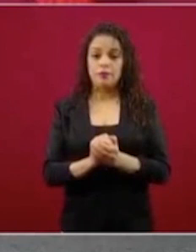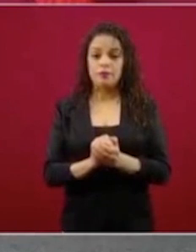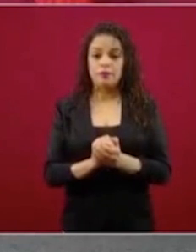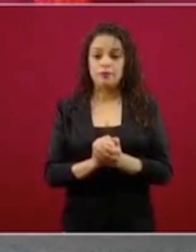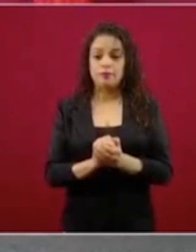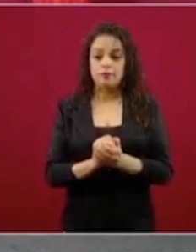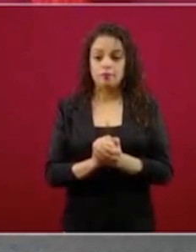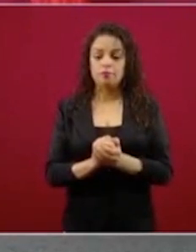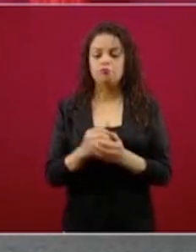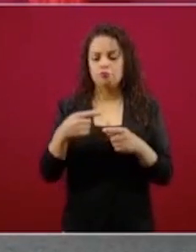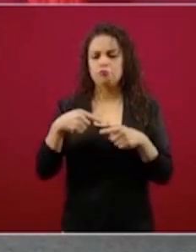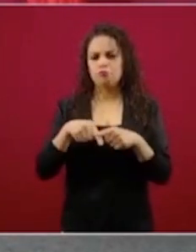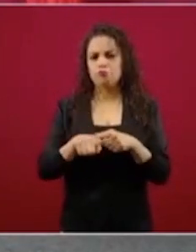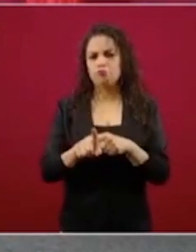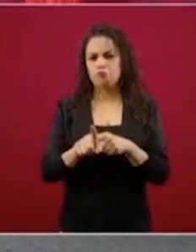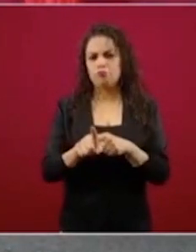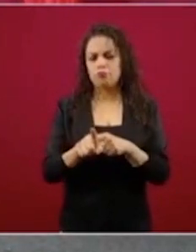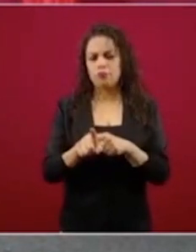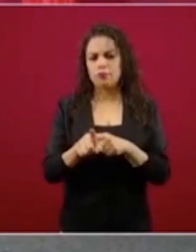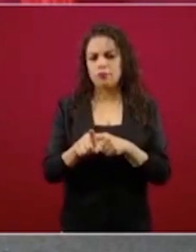se están distribuyendo